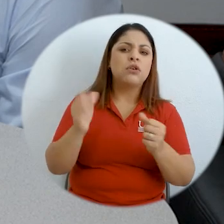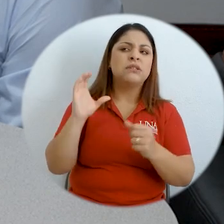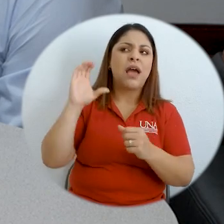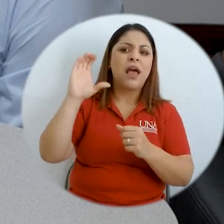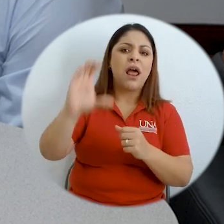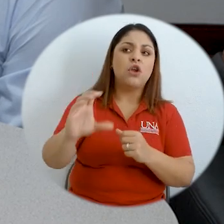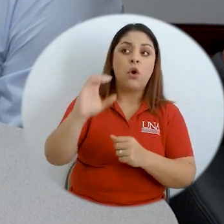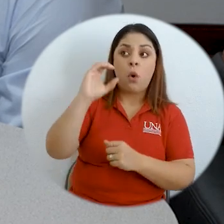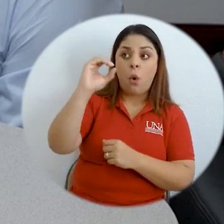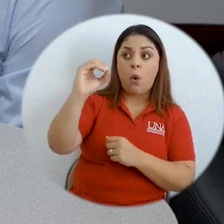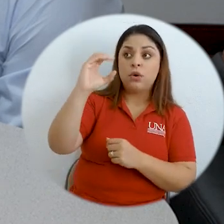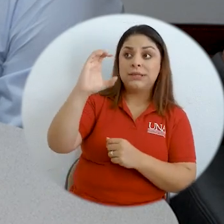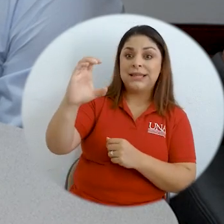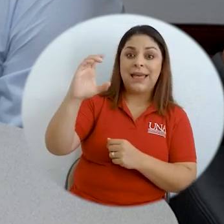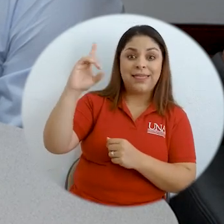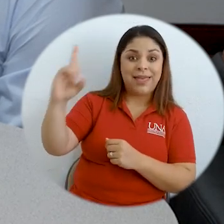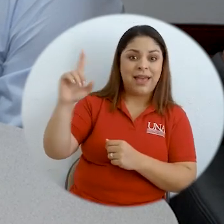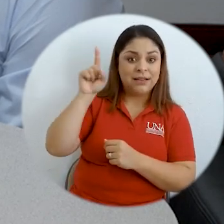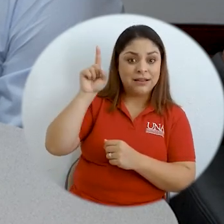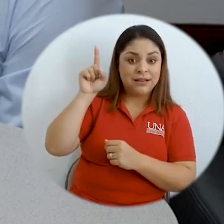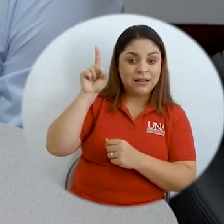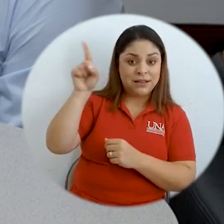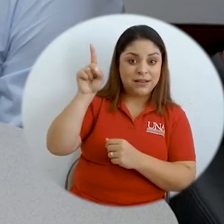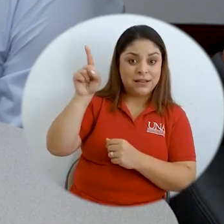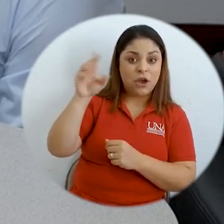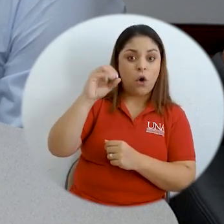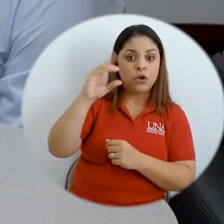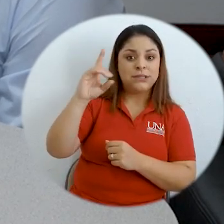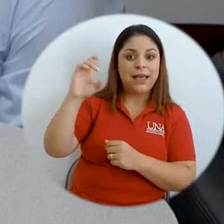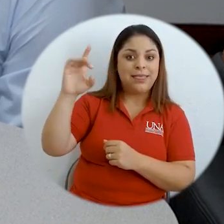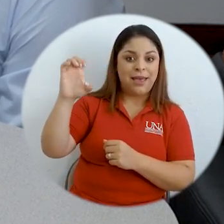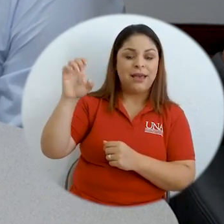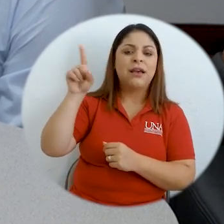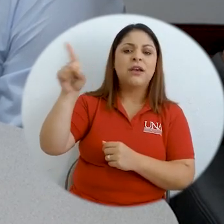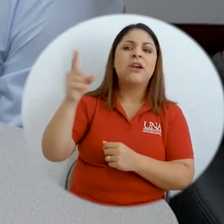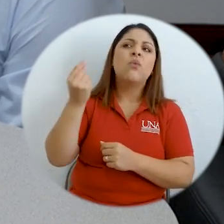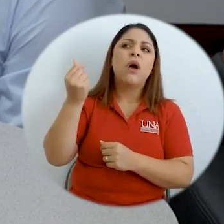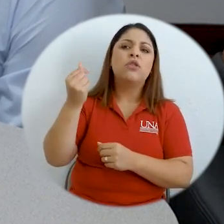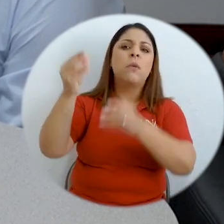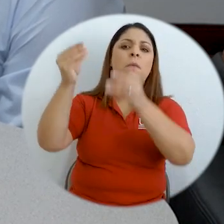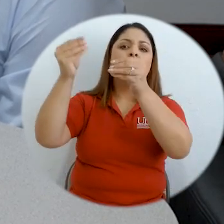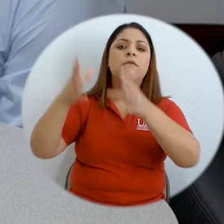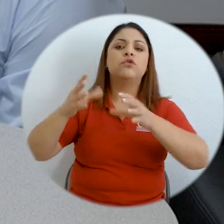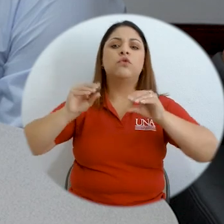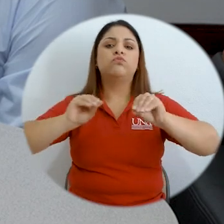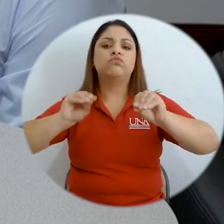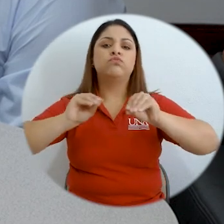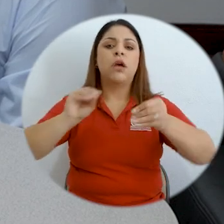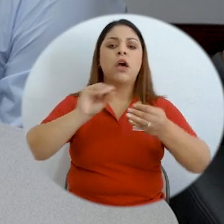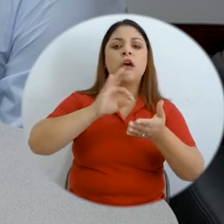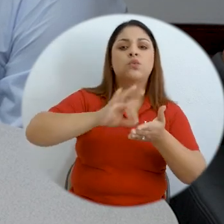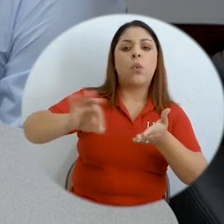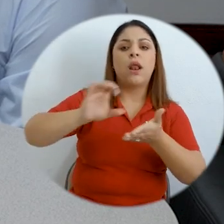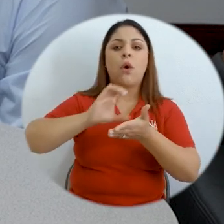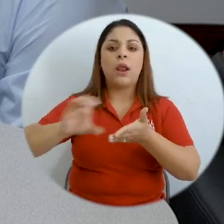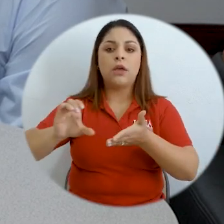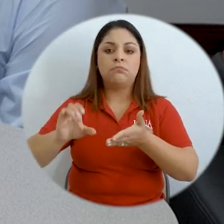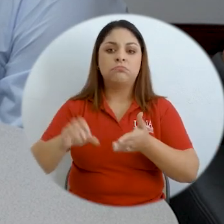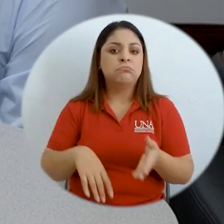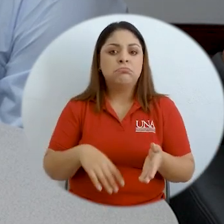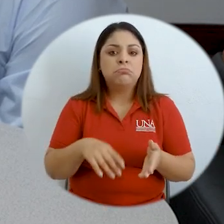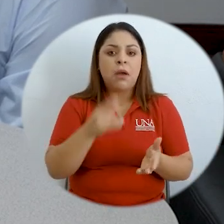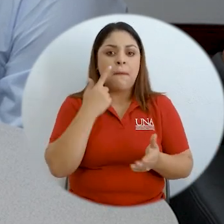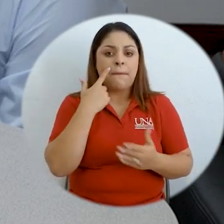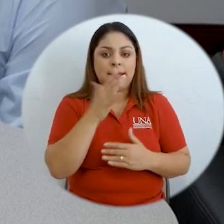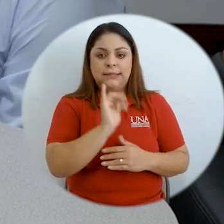nos compara con la OCDE en todo. ¿Cuánto es el promedio de un funcionario docente en primaria y secundaria? Cerca